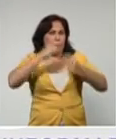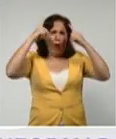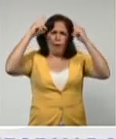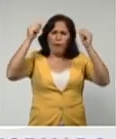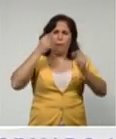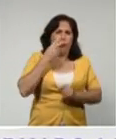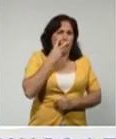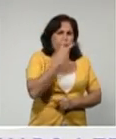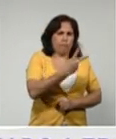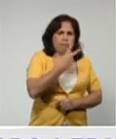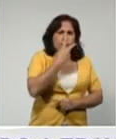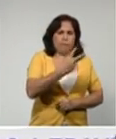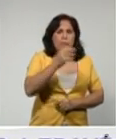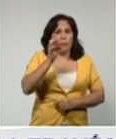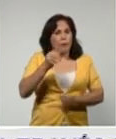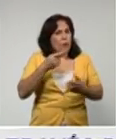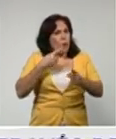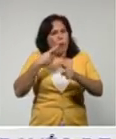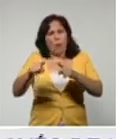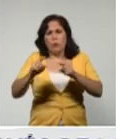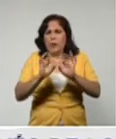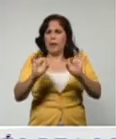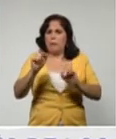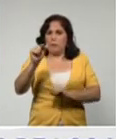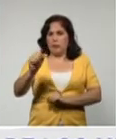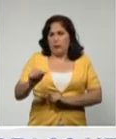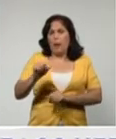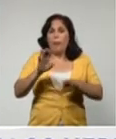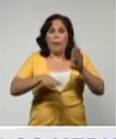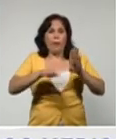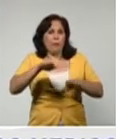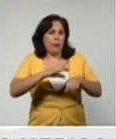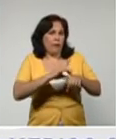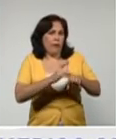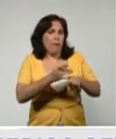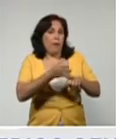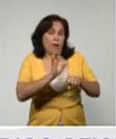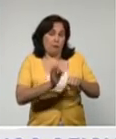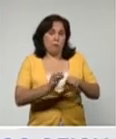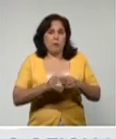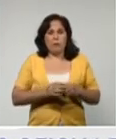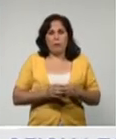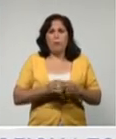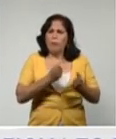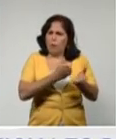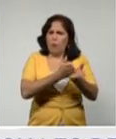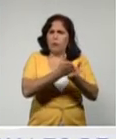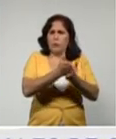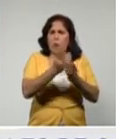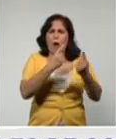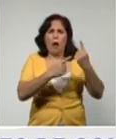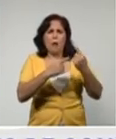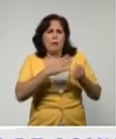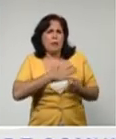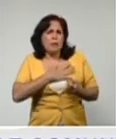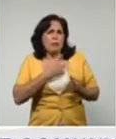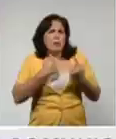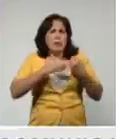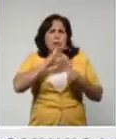veces por otras especialidades en dependencia de que mantengan alguna